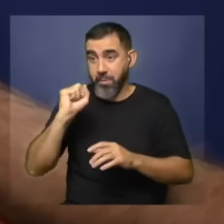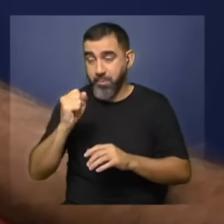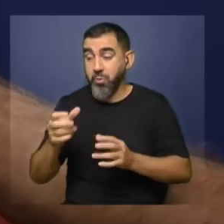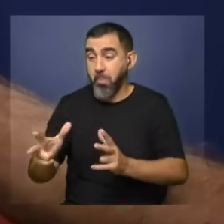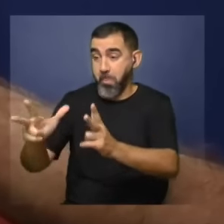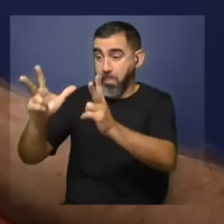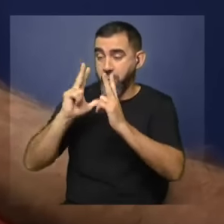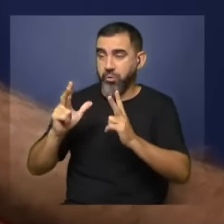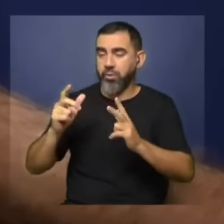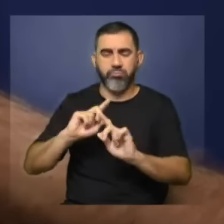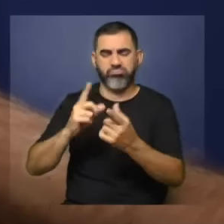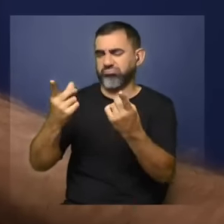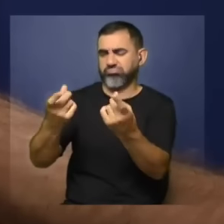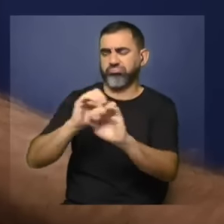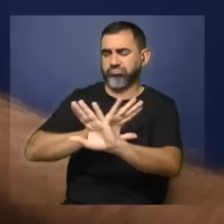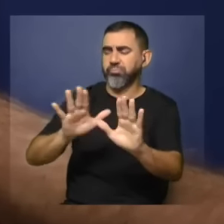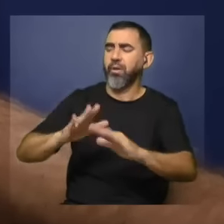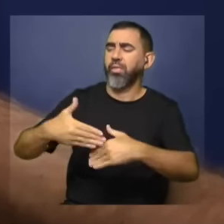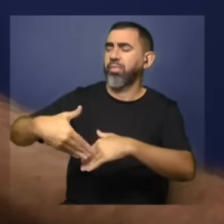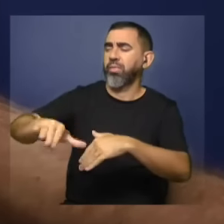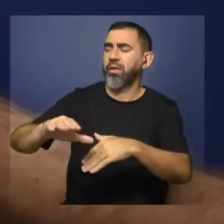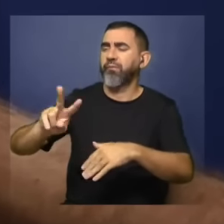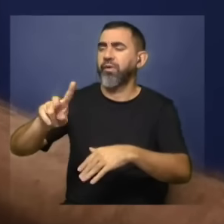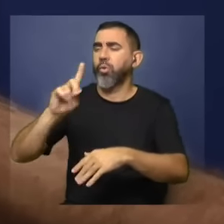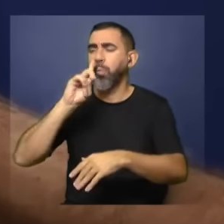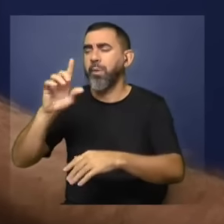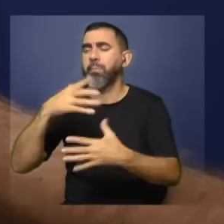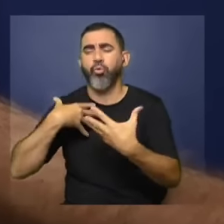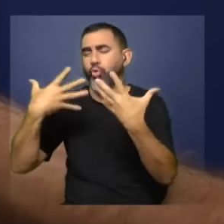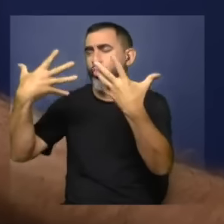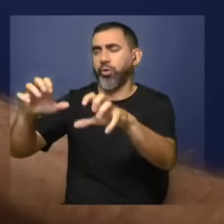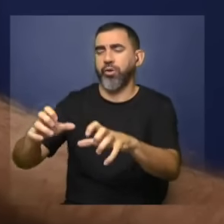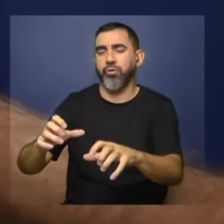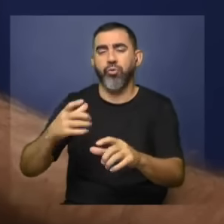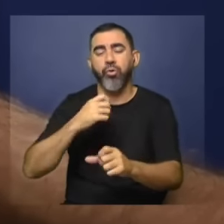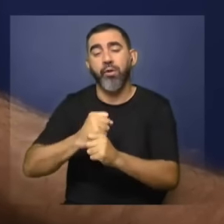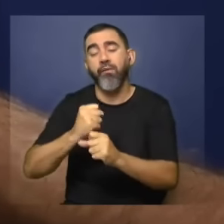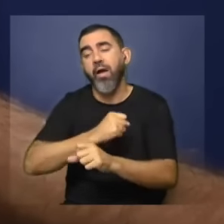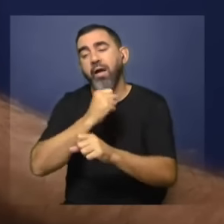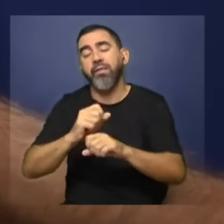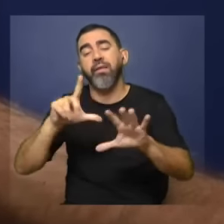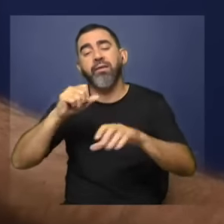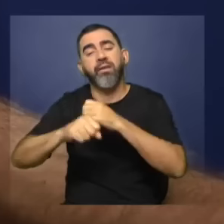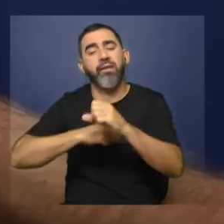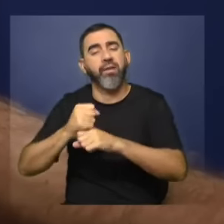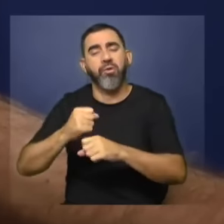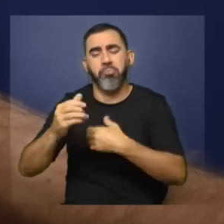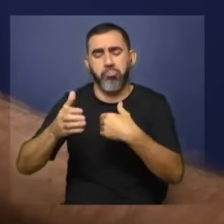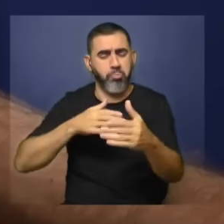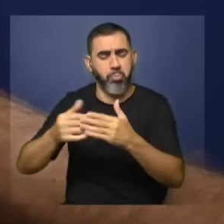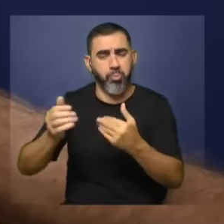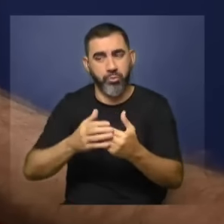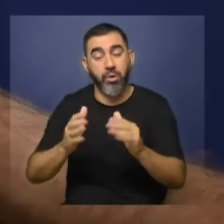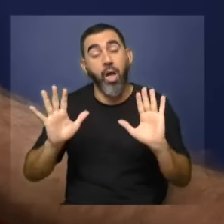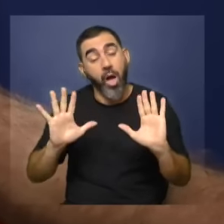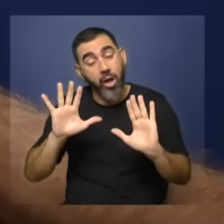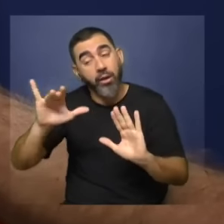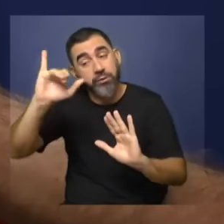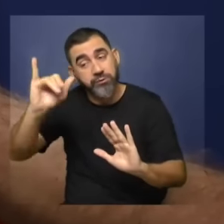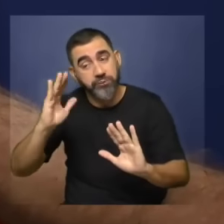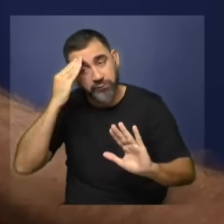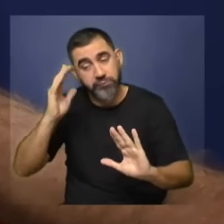dice no no es necesario que que yo gane 21 o no es necesario que tenga que trabajar hasta los 70 años eh Bueno lo escucharía con más